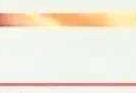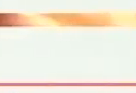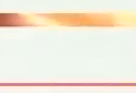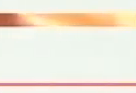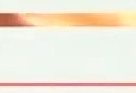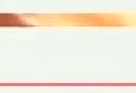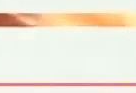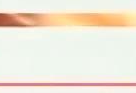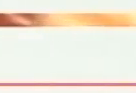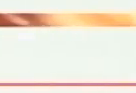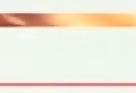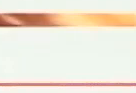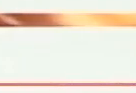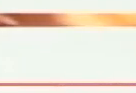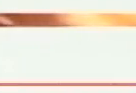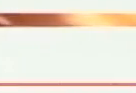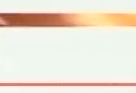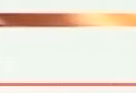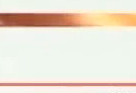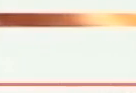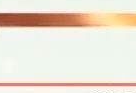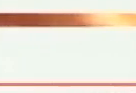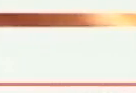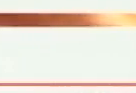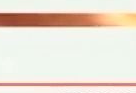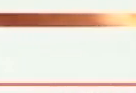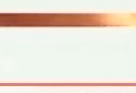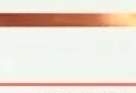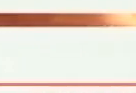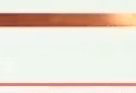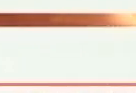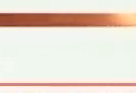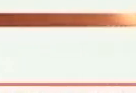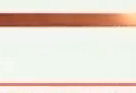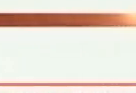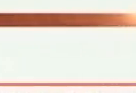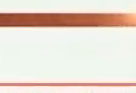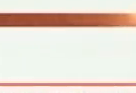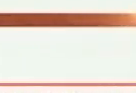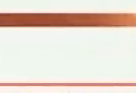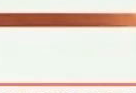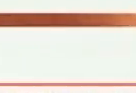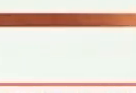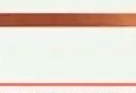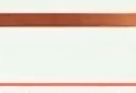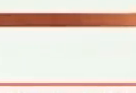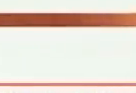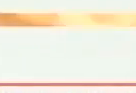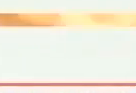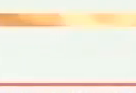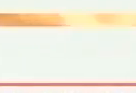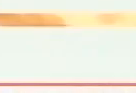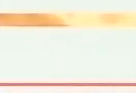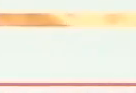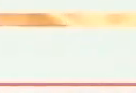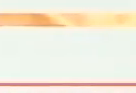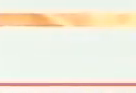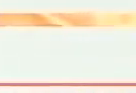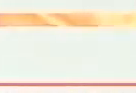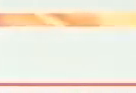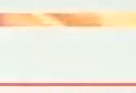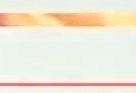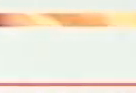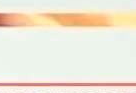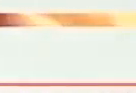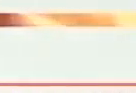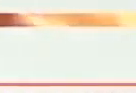Claro, el constituyente de 1999 sabiamente previó esa situación, que algún poder